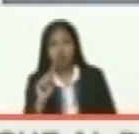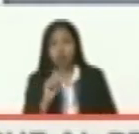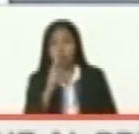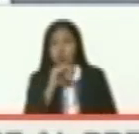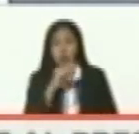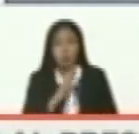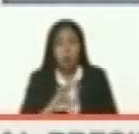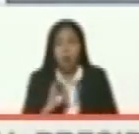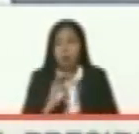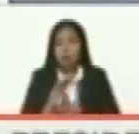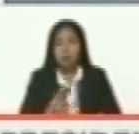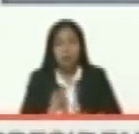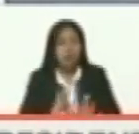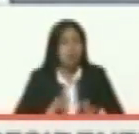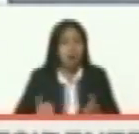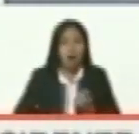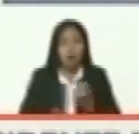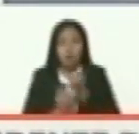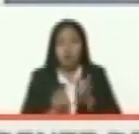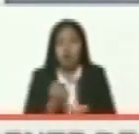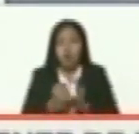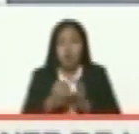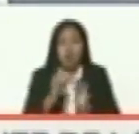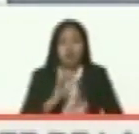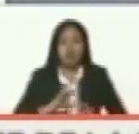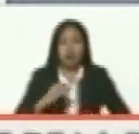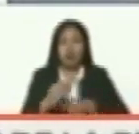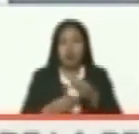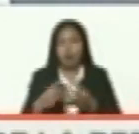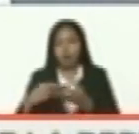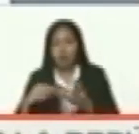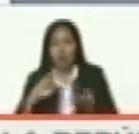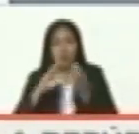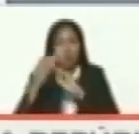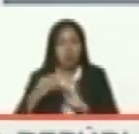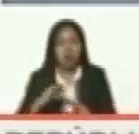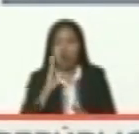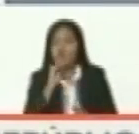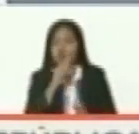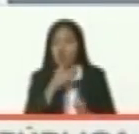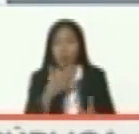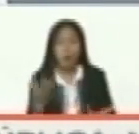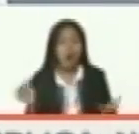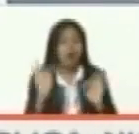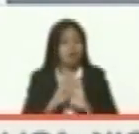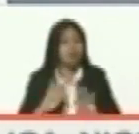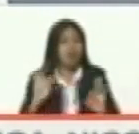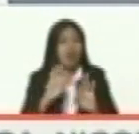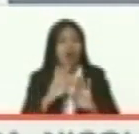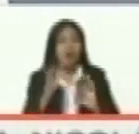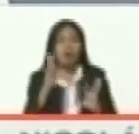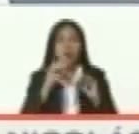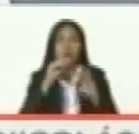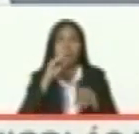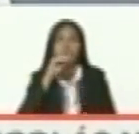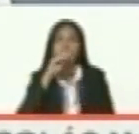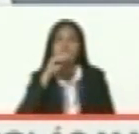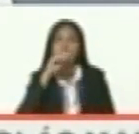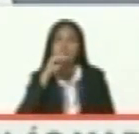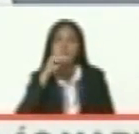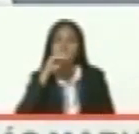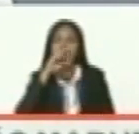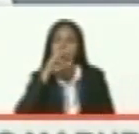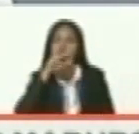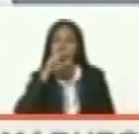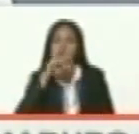No tiene quien lo proteja, quien lo apoye, quien lo ayude, quien haga algo por la comunidad. No lo tiene. Puro bla, bla, bla.